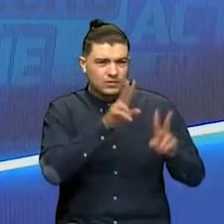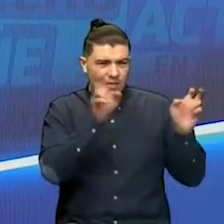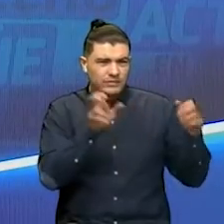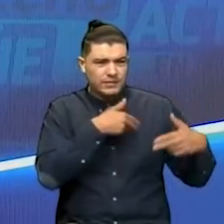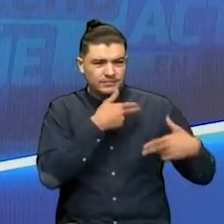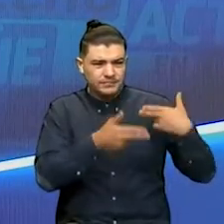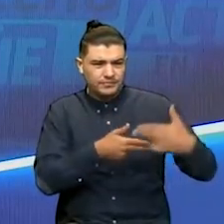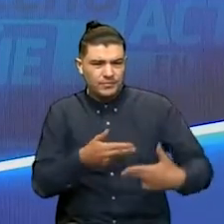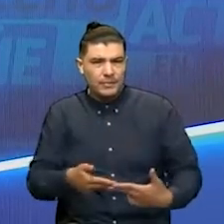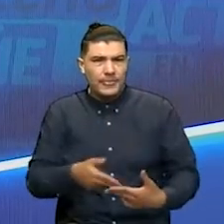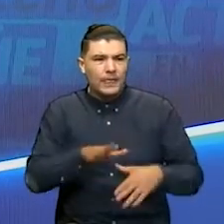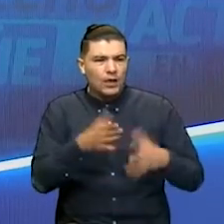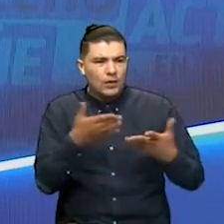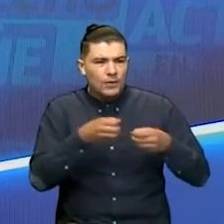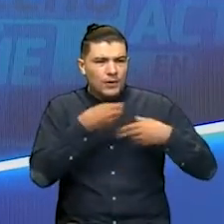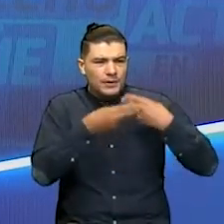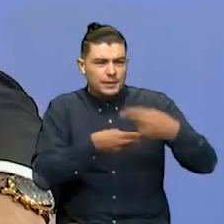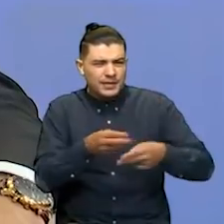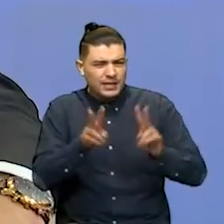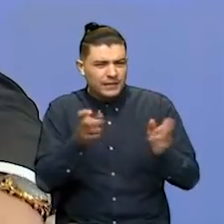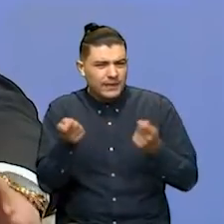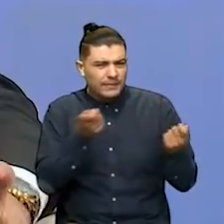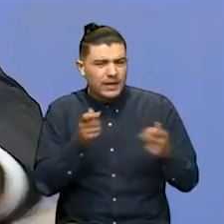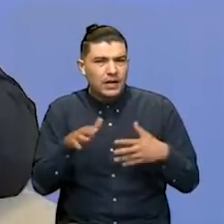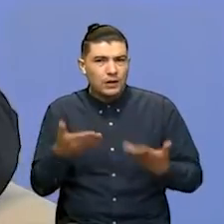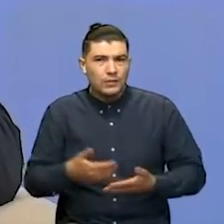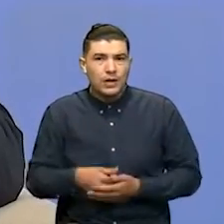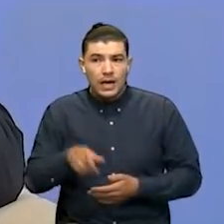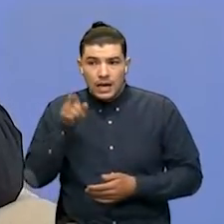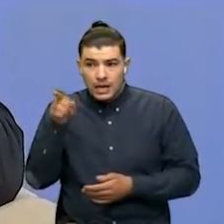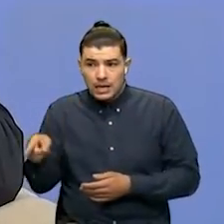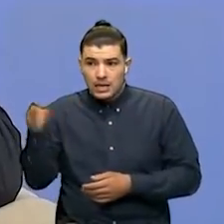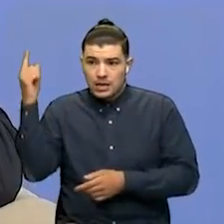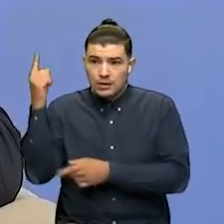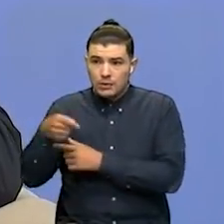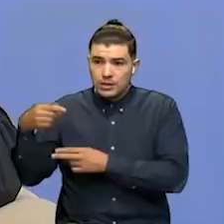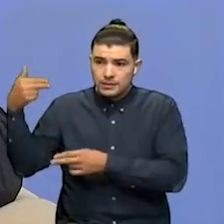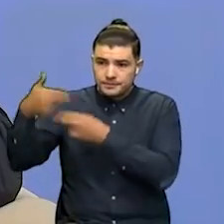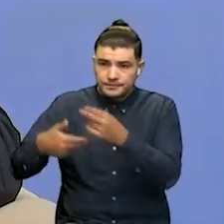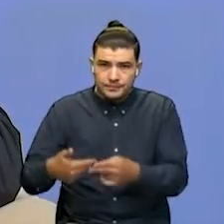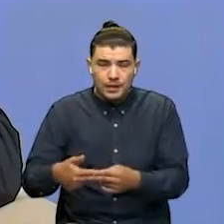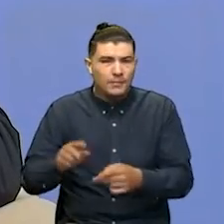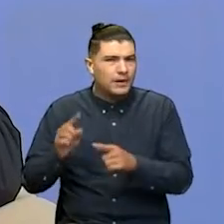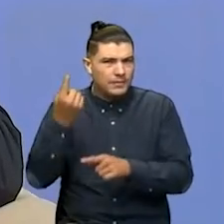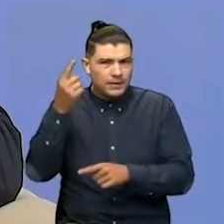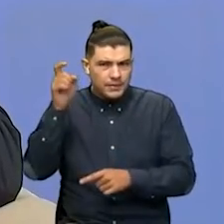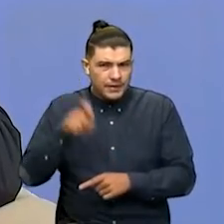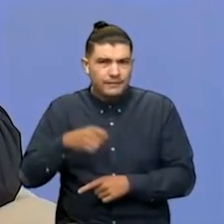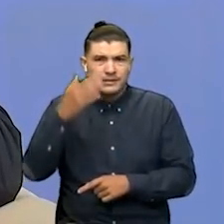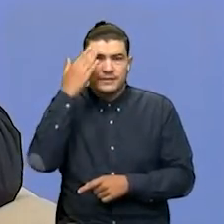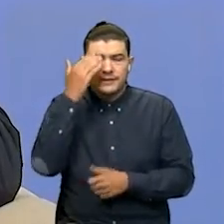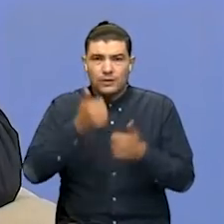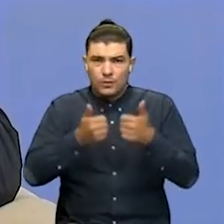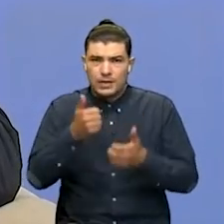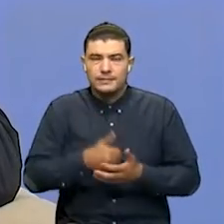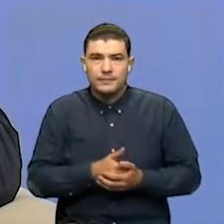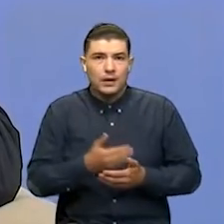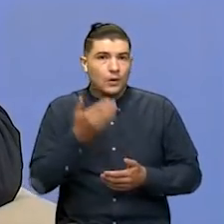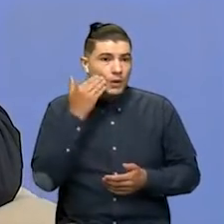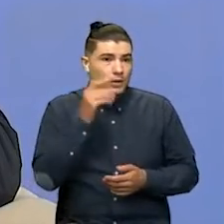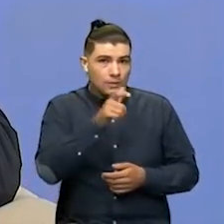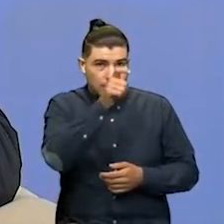cómo se distribuye ese tema de la sucesión. Mira, acá estos son órdenes sucesorales. Lo primero que hay que tener en cuenta es cuando